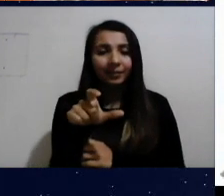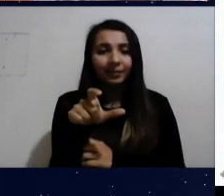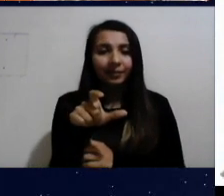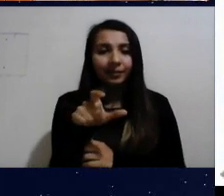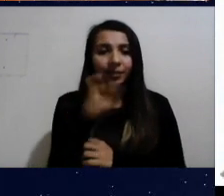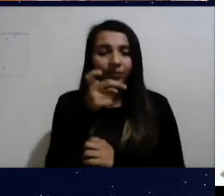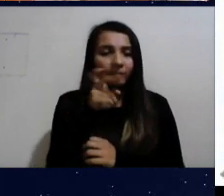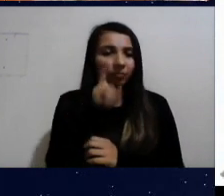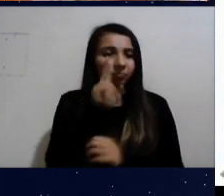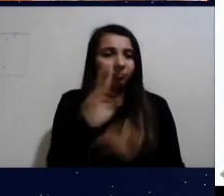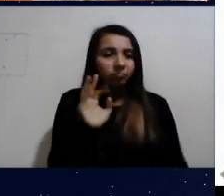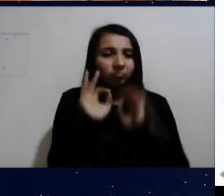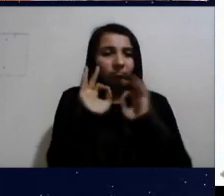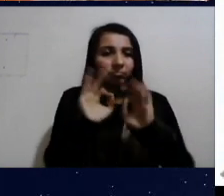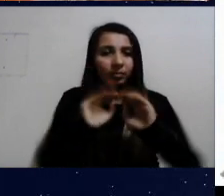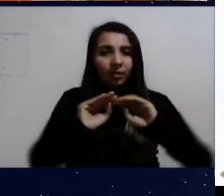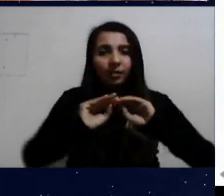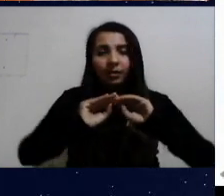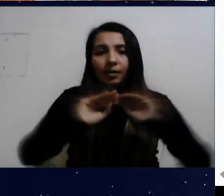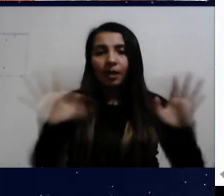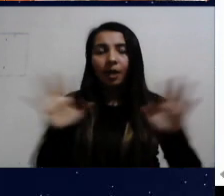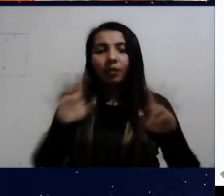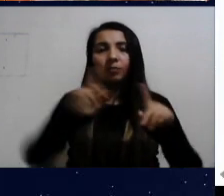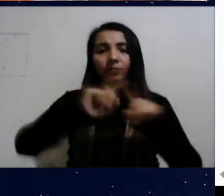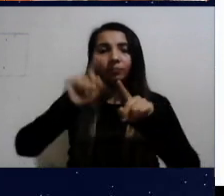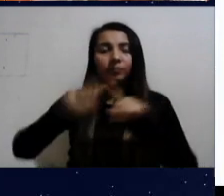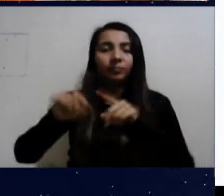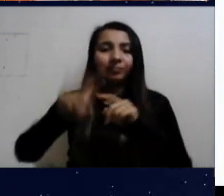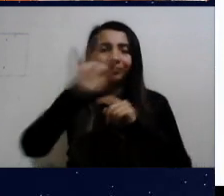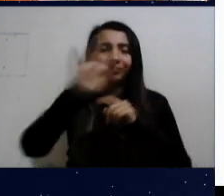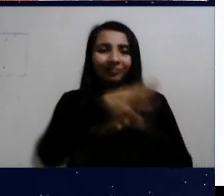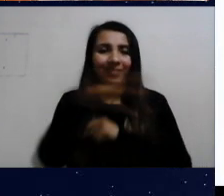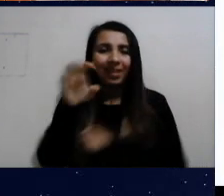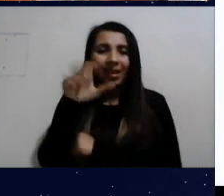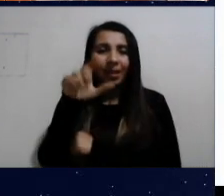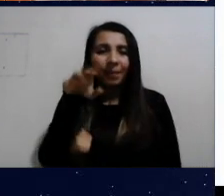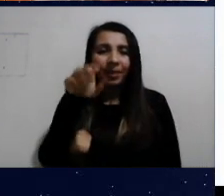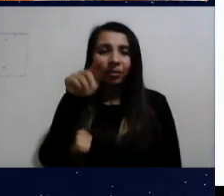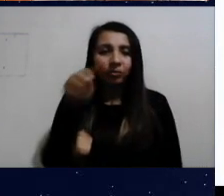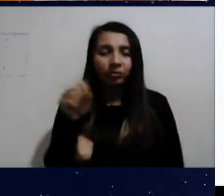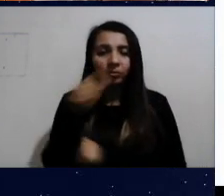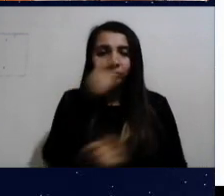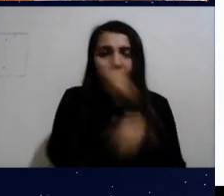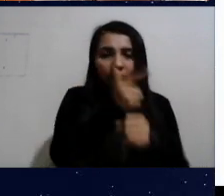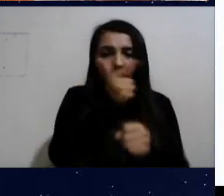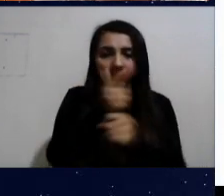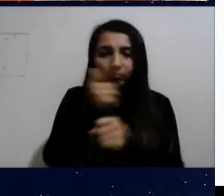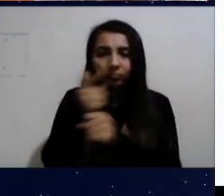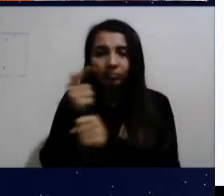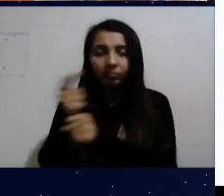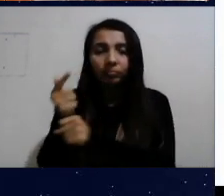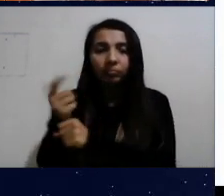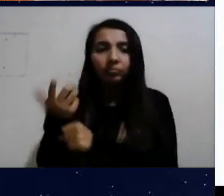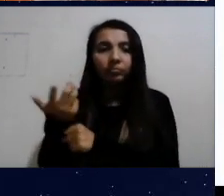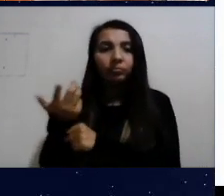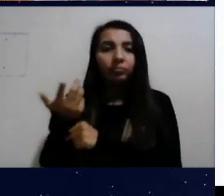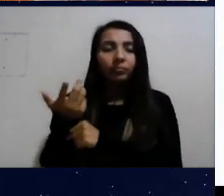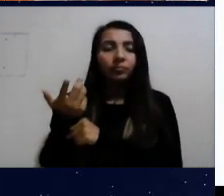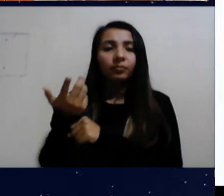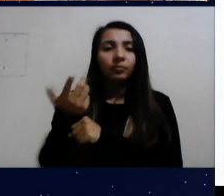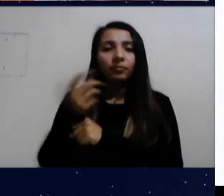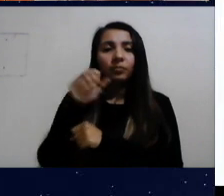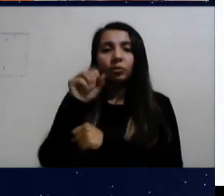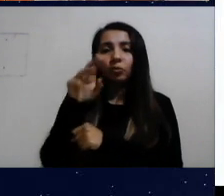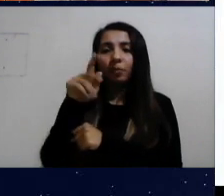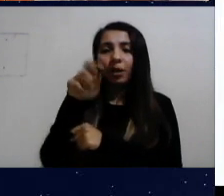uno encontrando que en un remanente supernova, el de Casiopea, por la abundancia de fósforo es 100